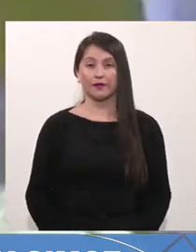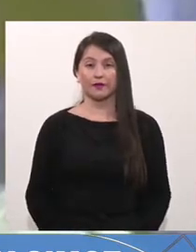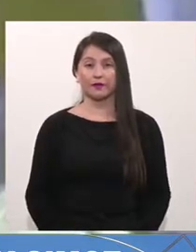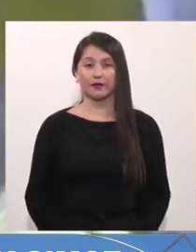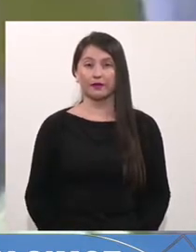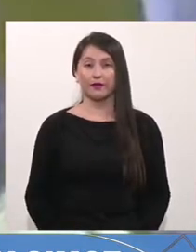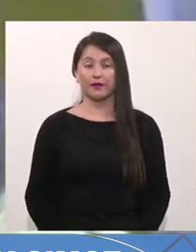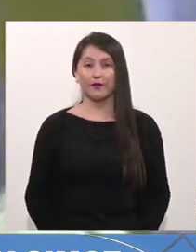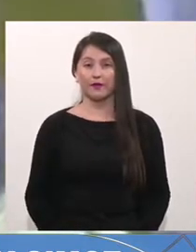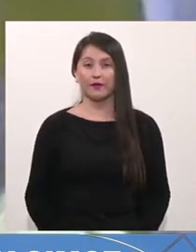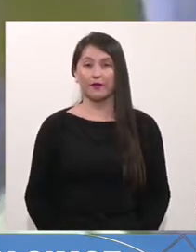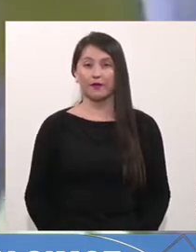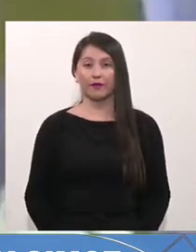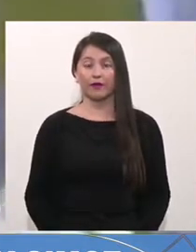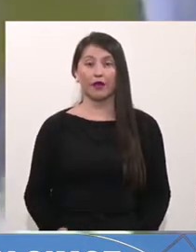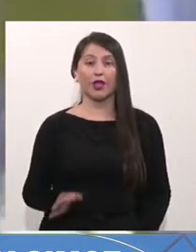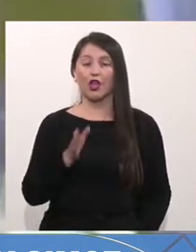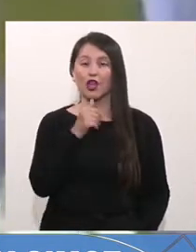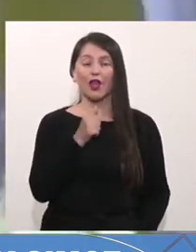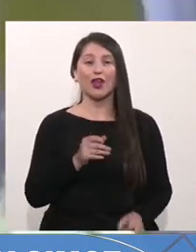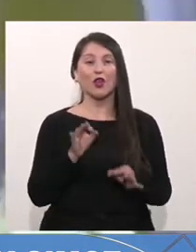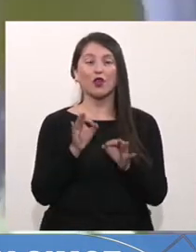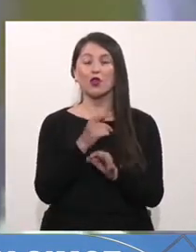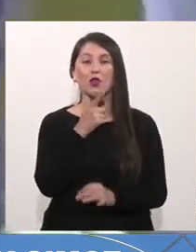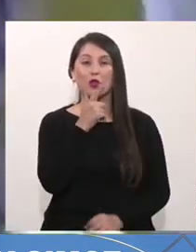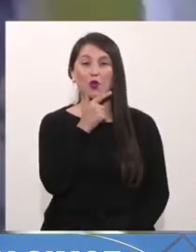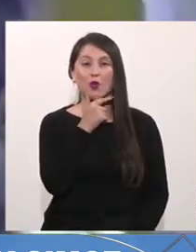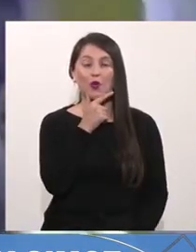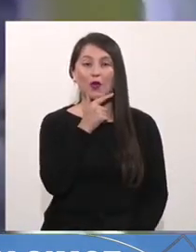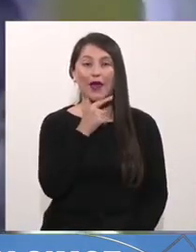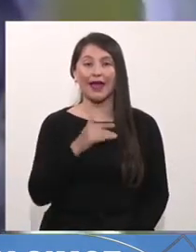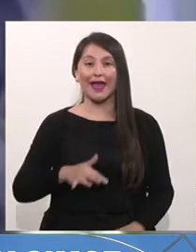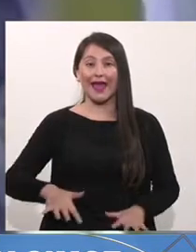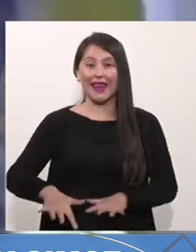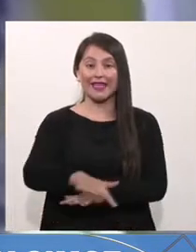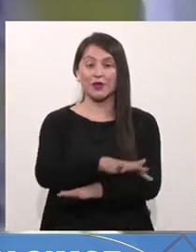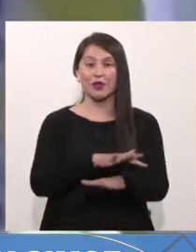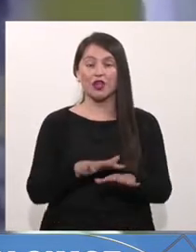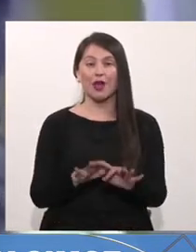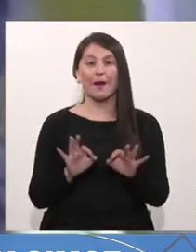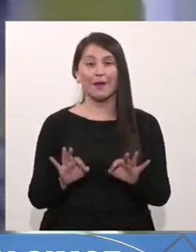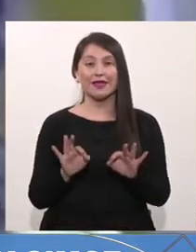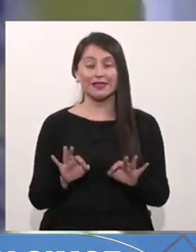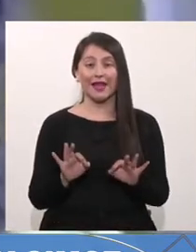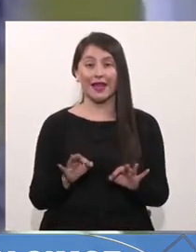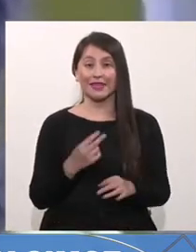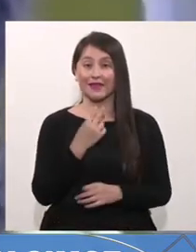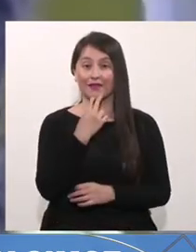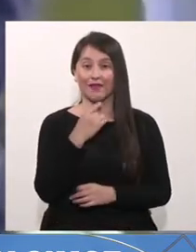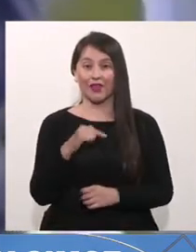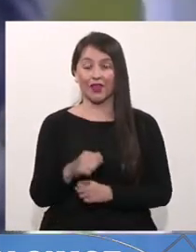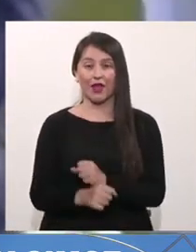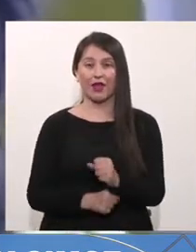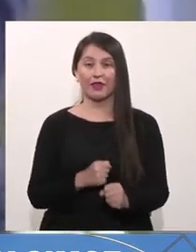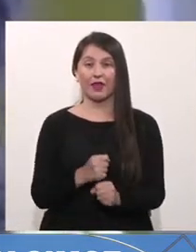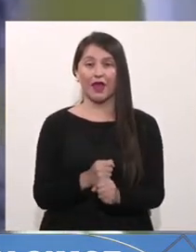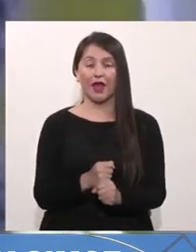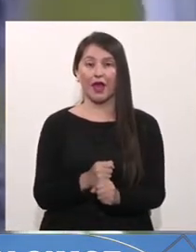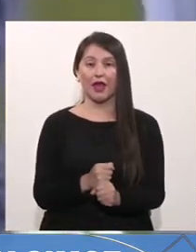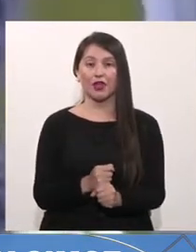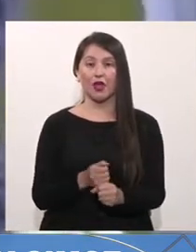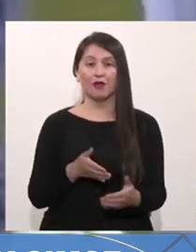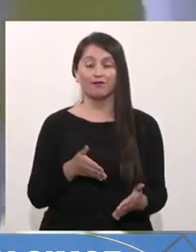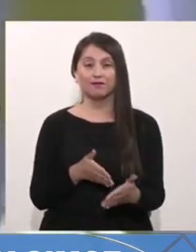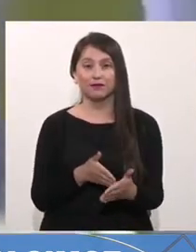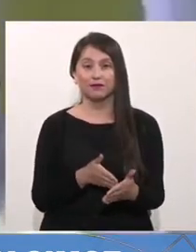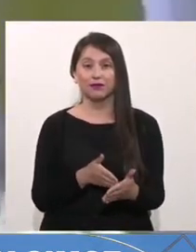que no quedara ninguna duda en que las condiciones especiales que se están viviendo este año por la interrupción del año